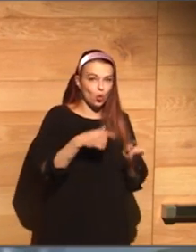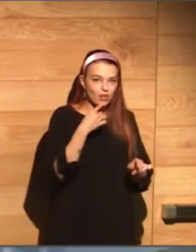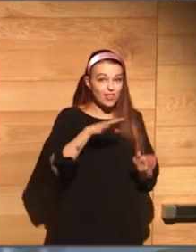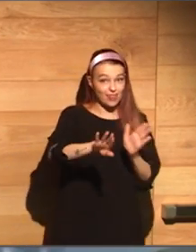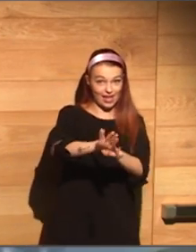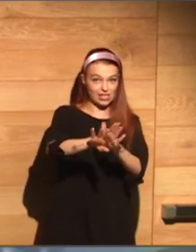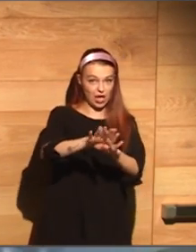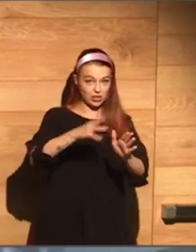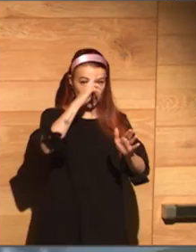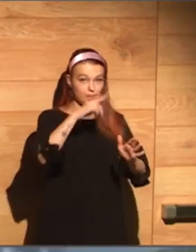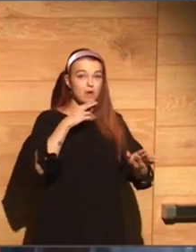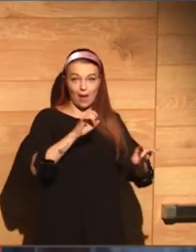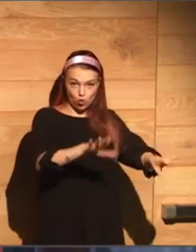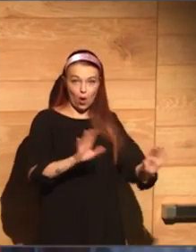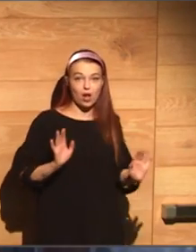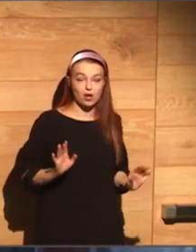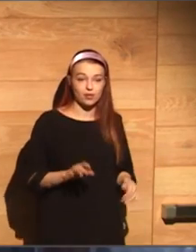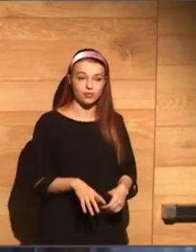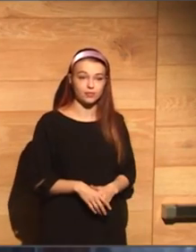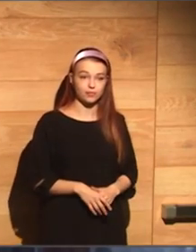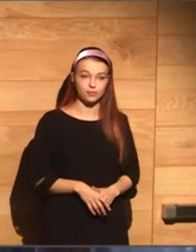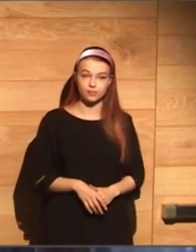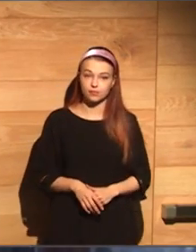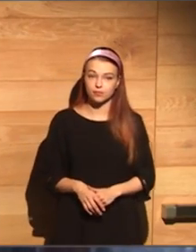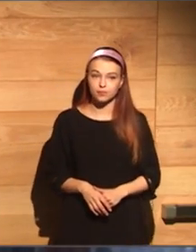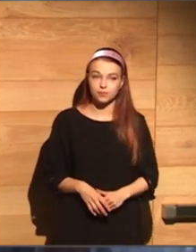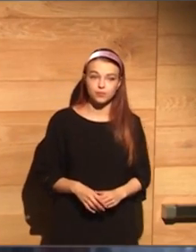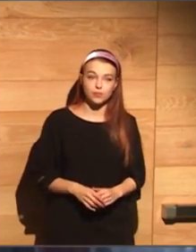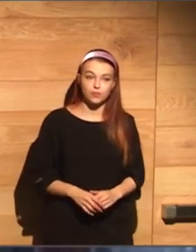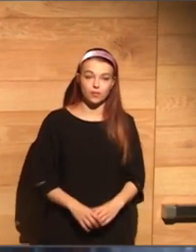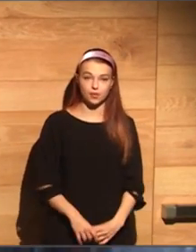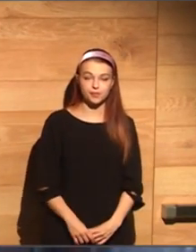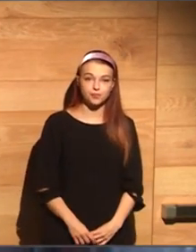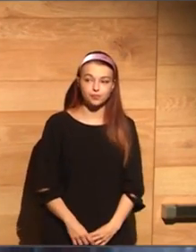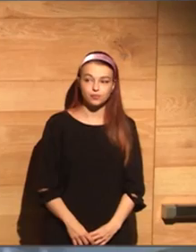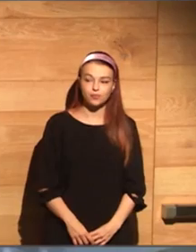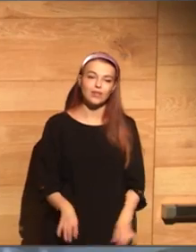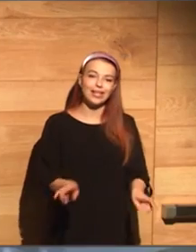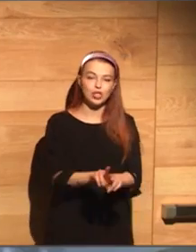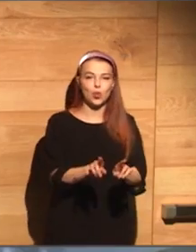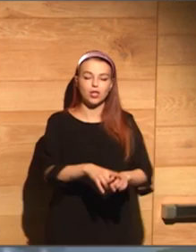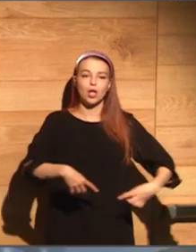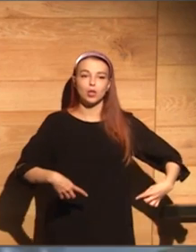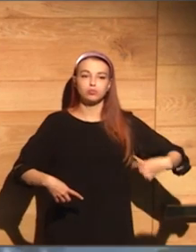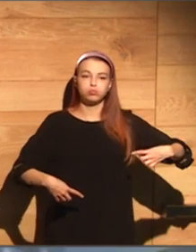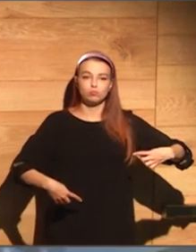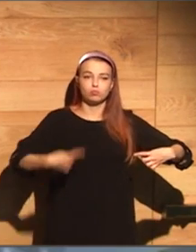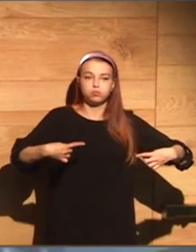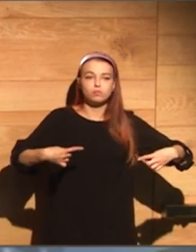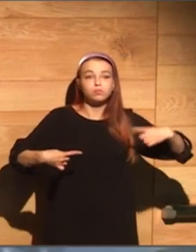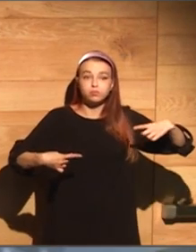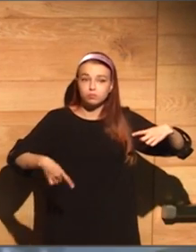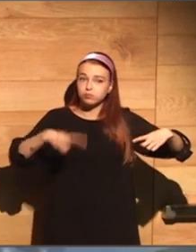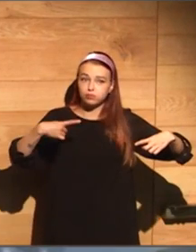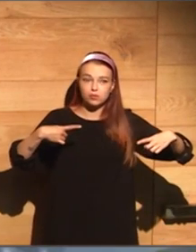padre. En fin, todo está lleno de este tipo de réplicas constantes que hacen